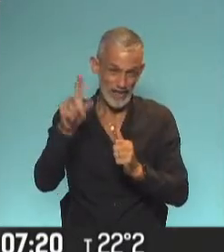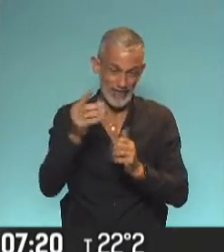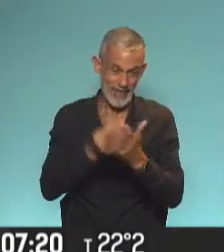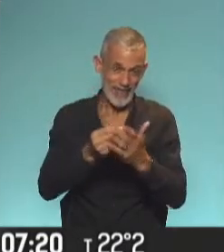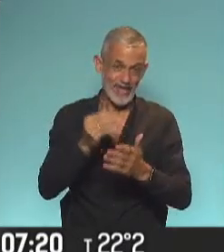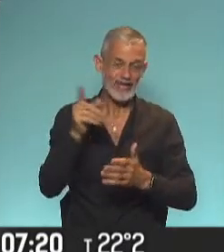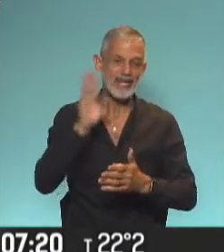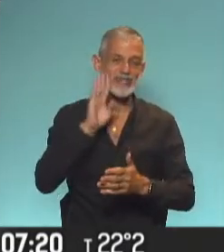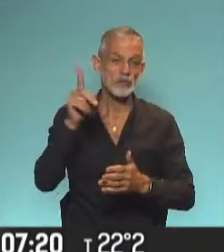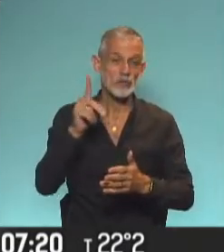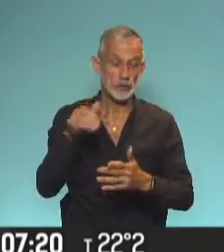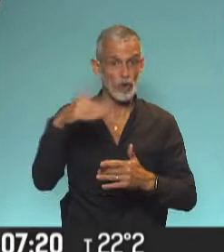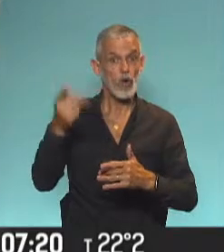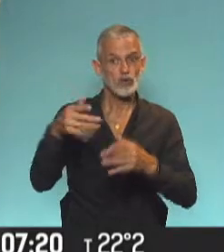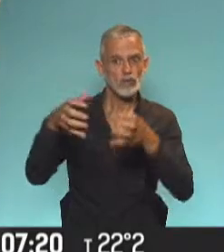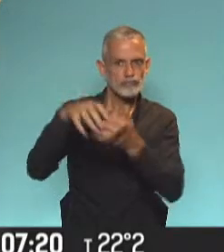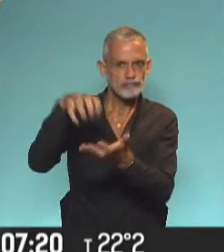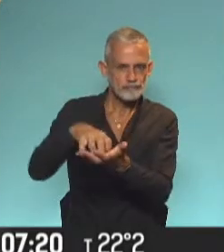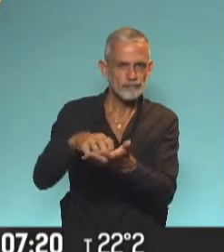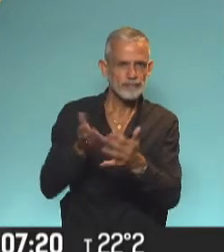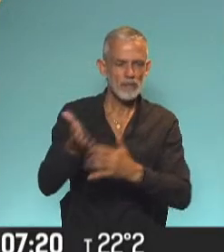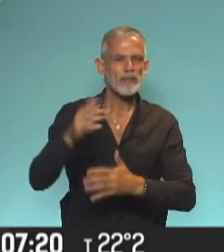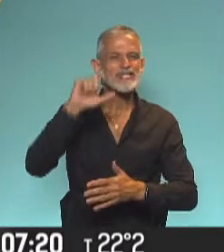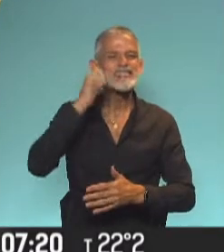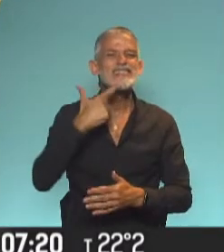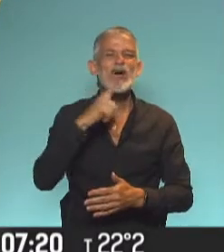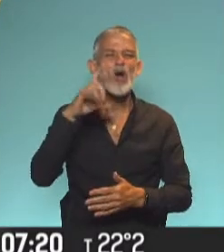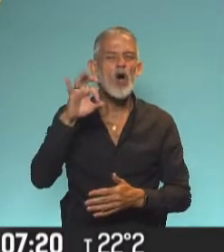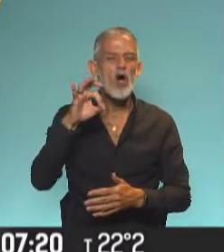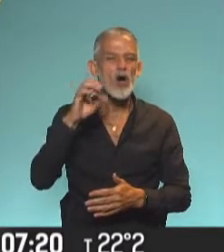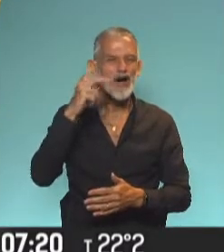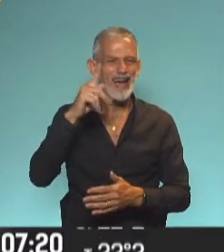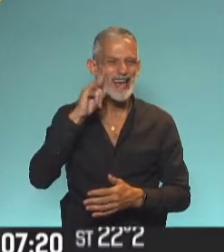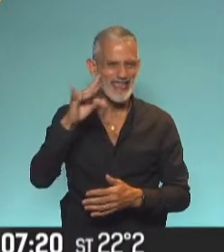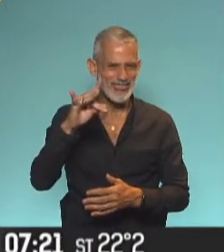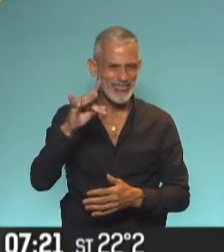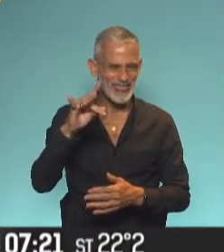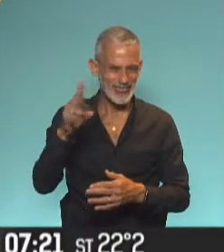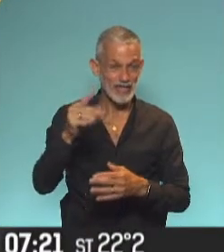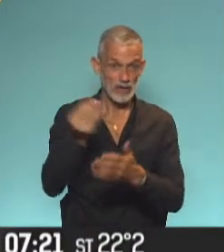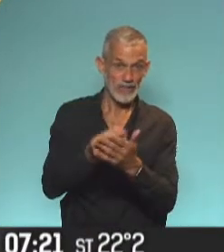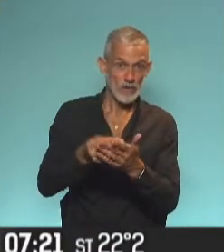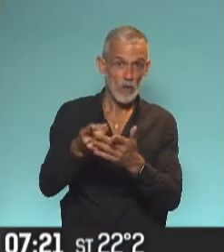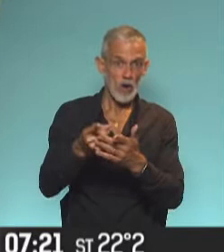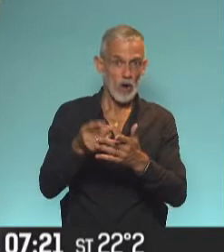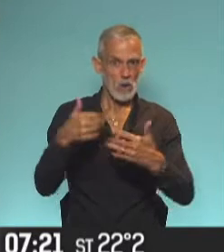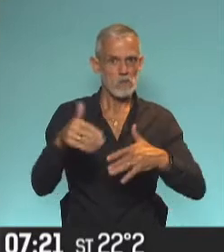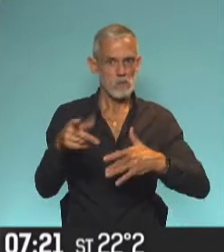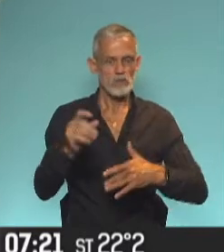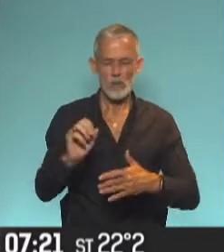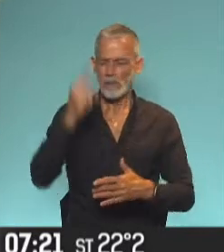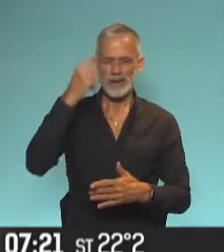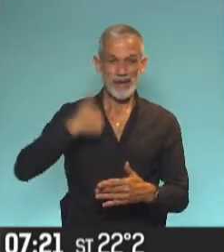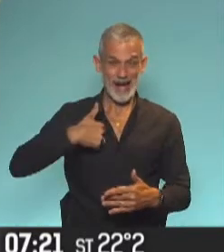King Futures le encarga la creación de Cisco Kid, con guiones firmados por Rod Reed, convirtiéndose en el